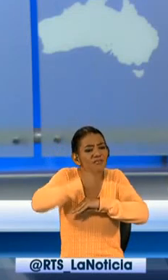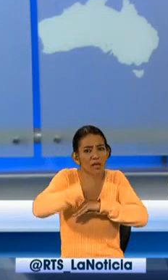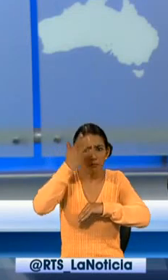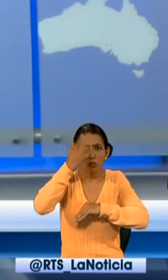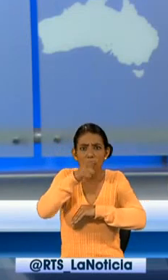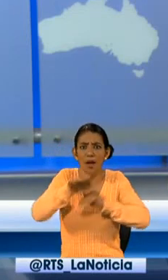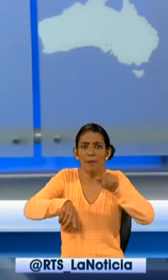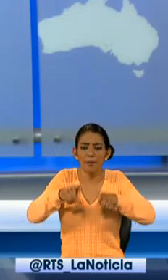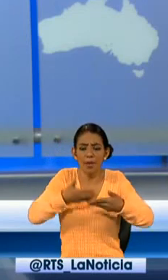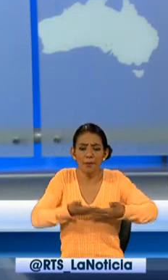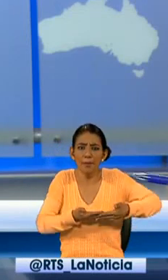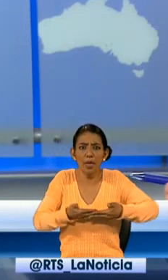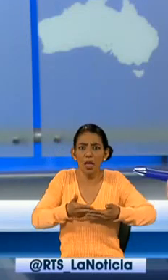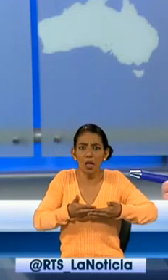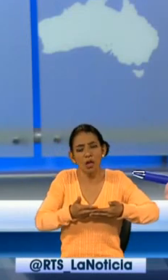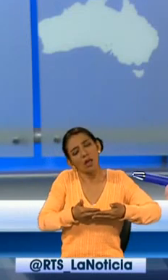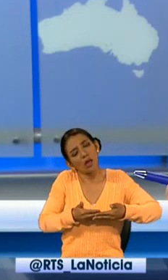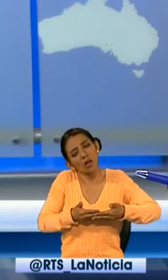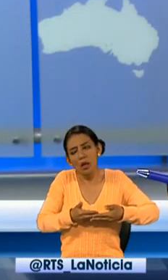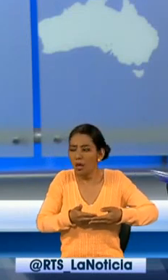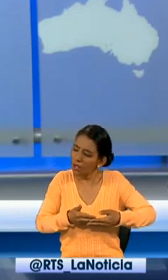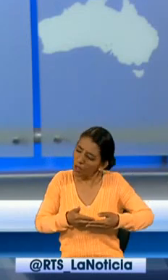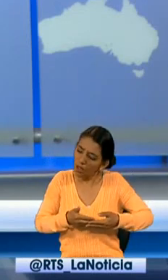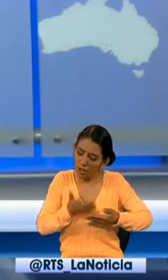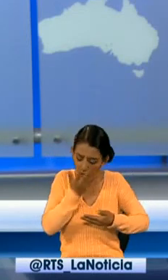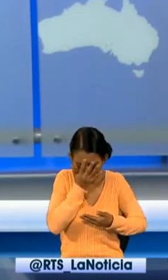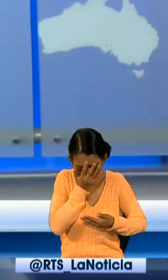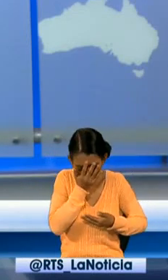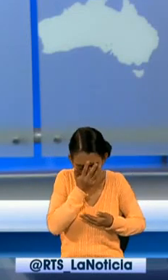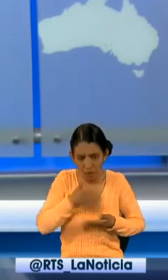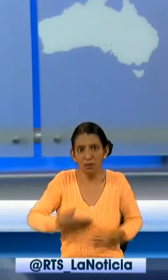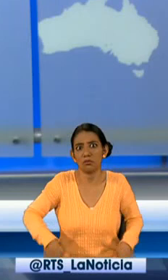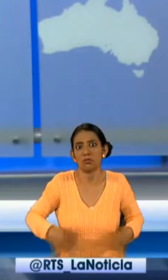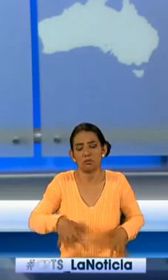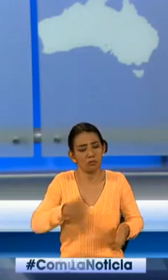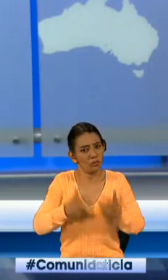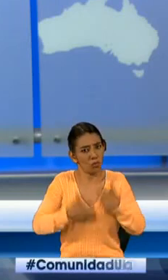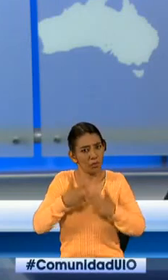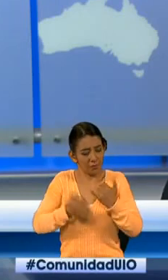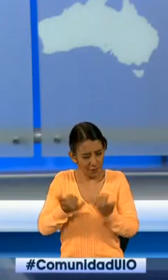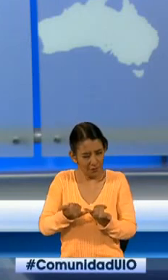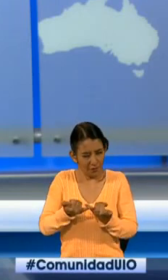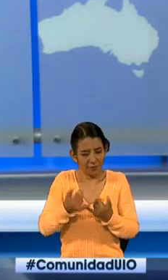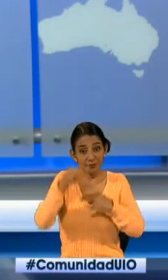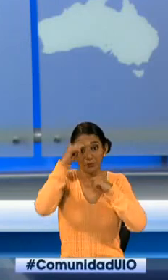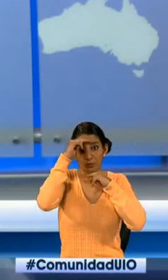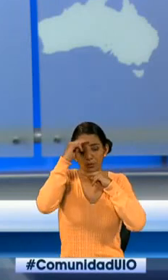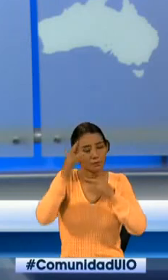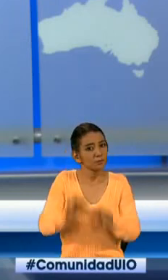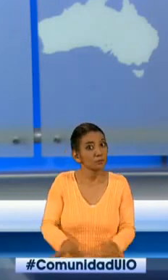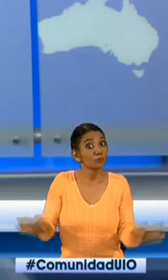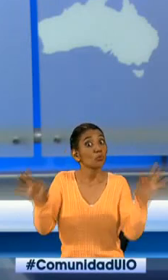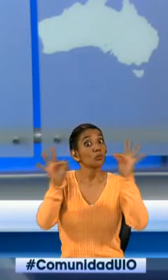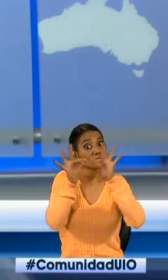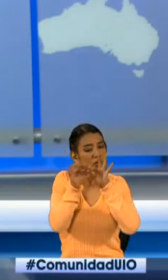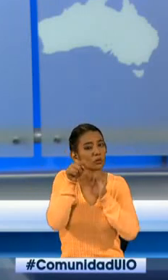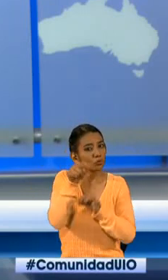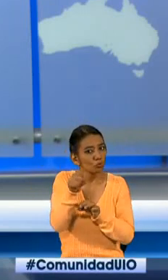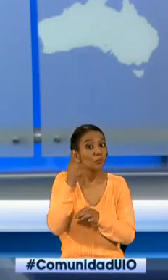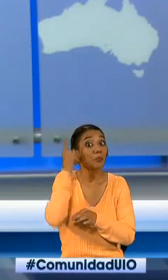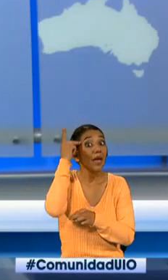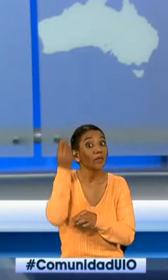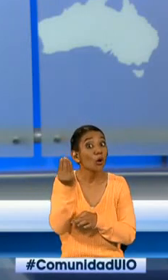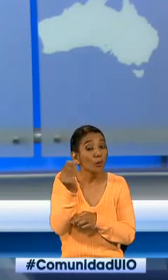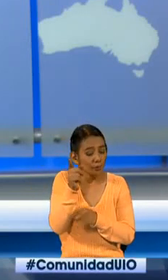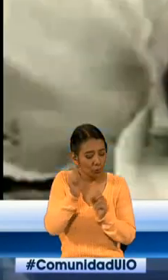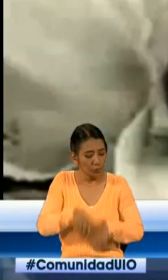niños amanecen sin respirar y ahí vienen los problemas. Así que miremos esta nota, importante nota para los padres